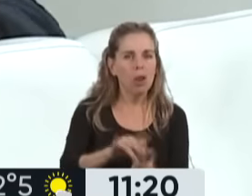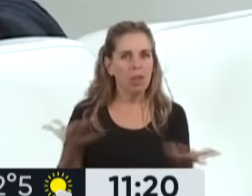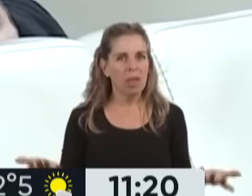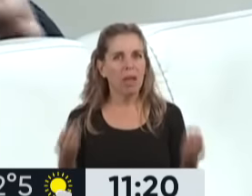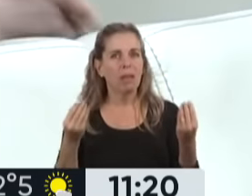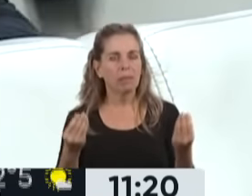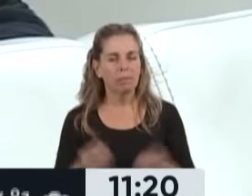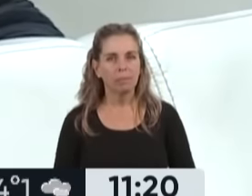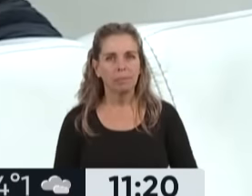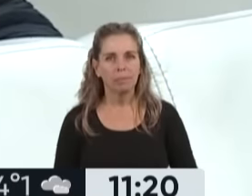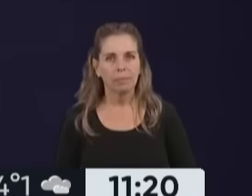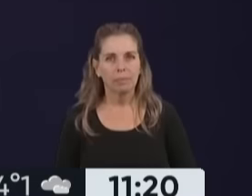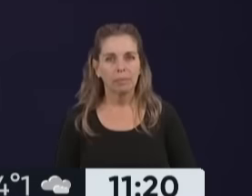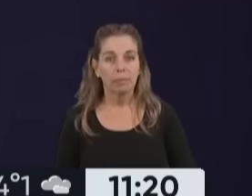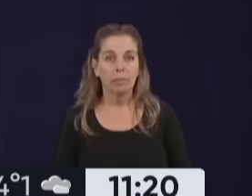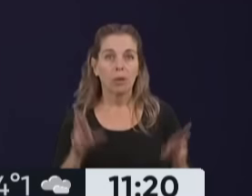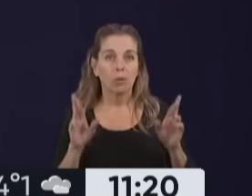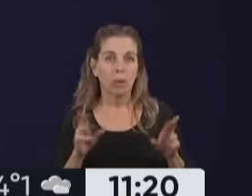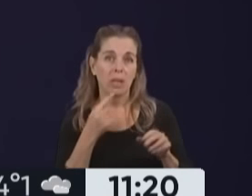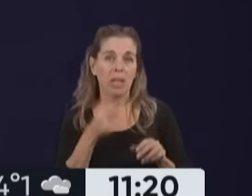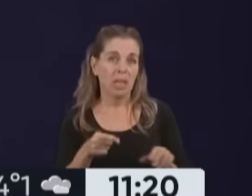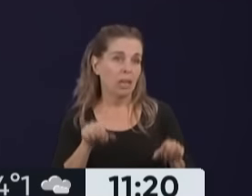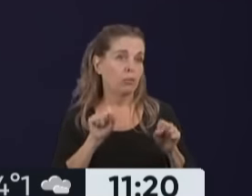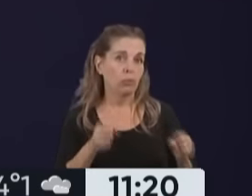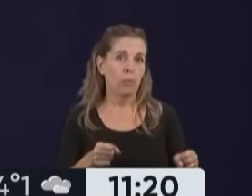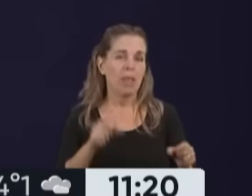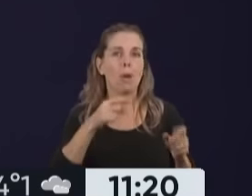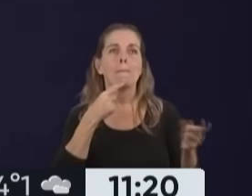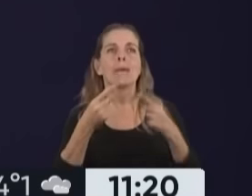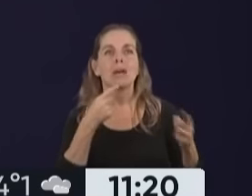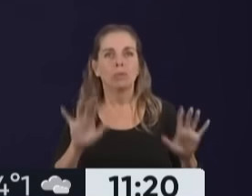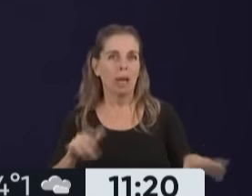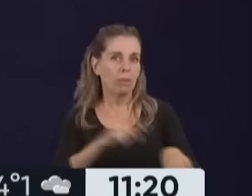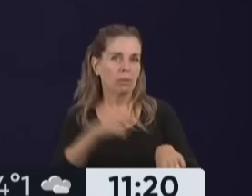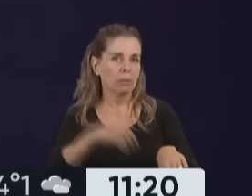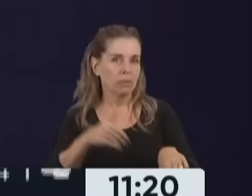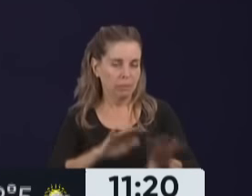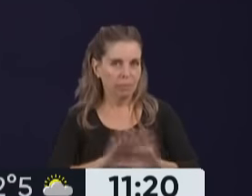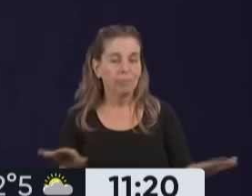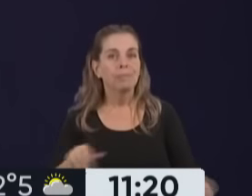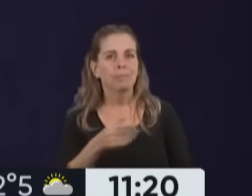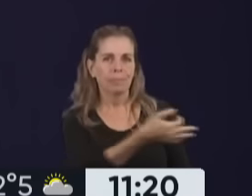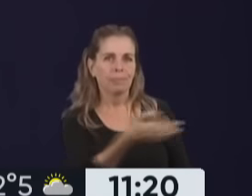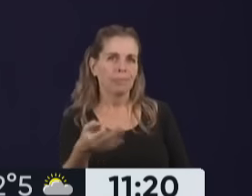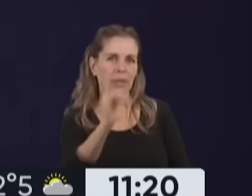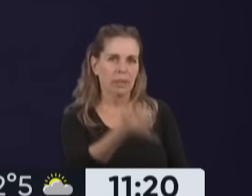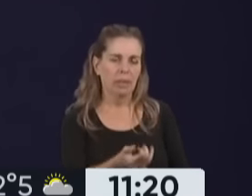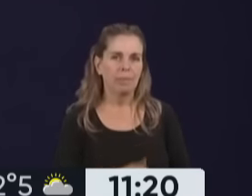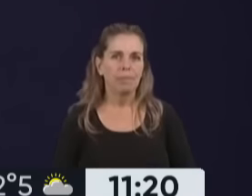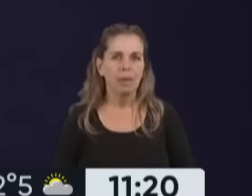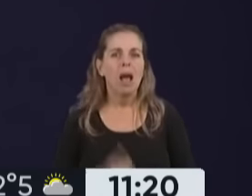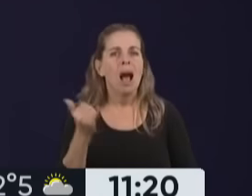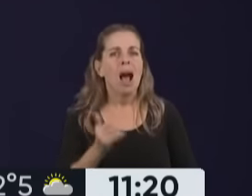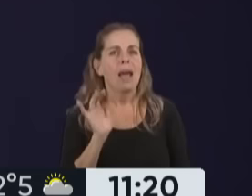grandes. Gracias. Menos mal que no les di más preguntas, porque no me iba más de acá. Sí, efectivamente... Hay